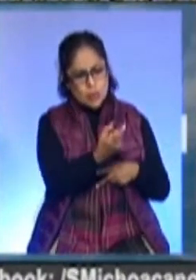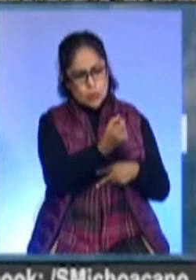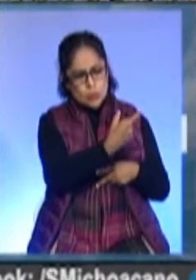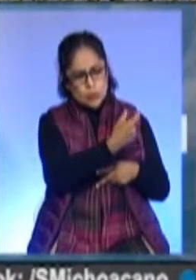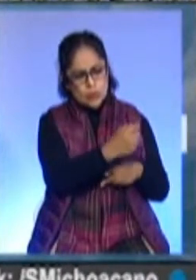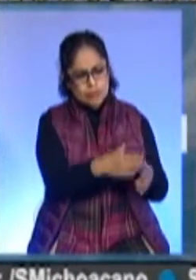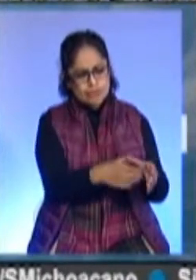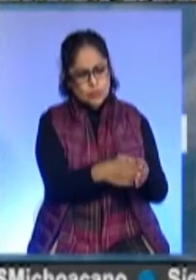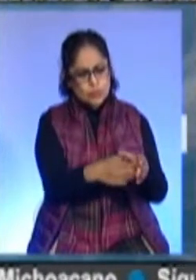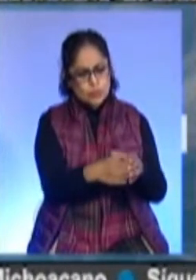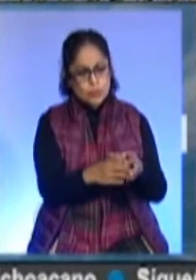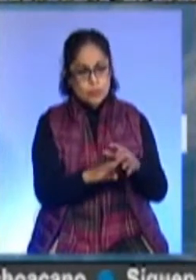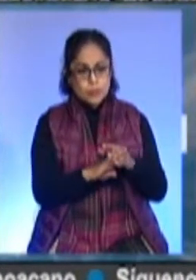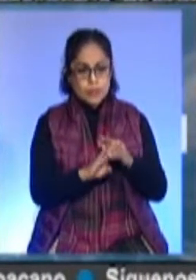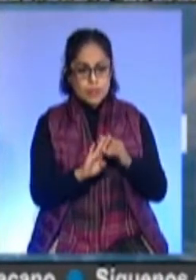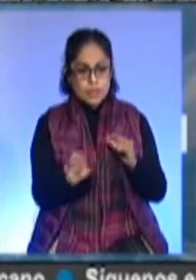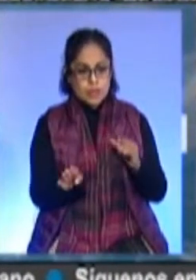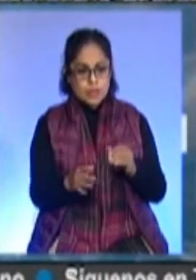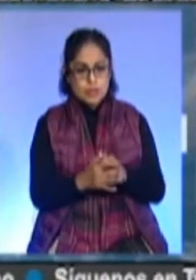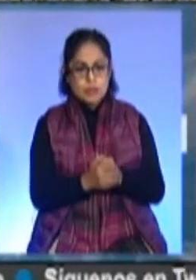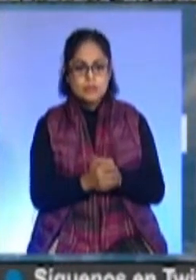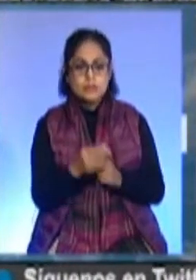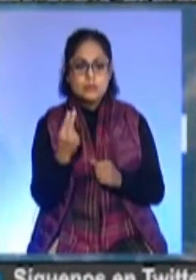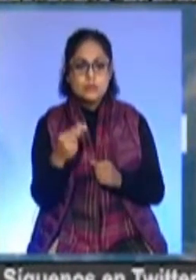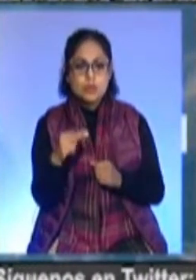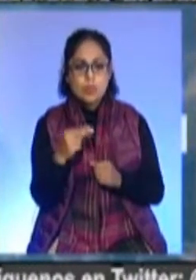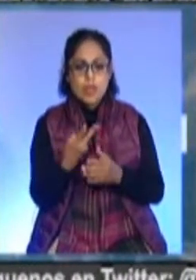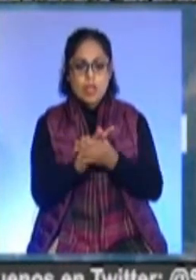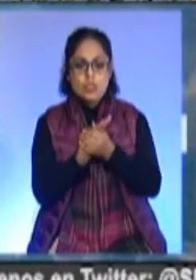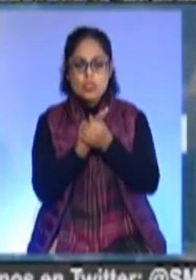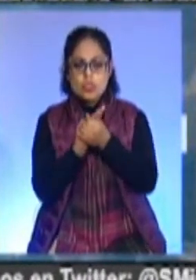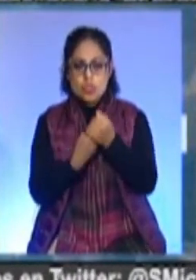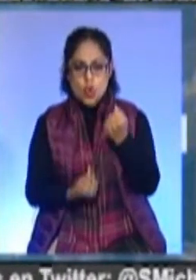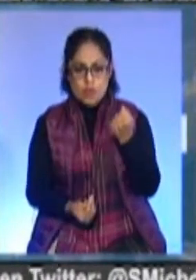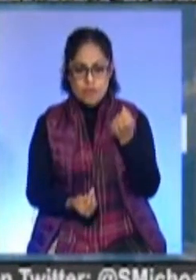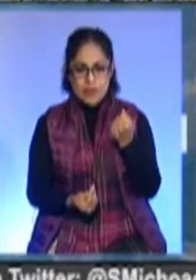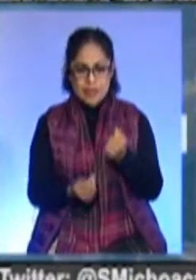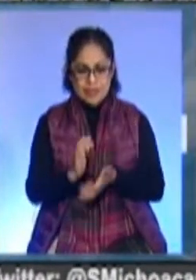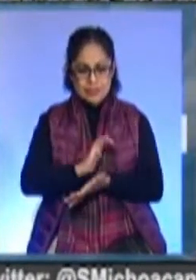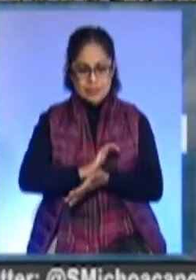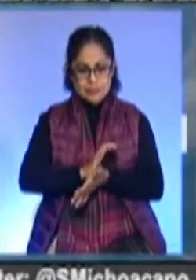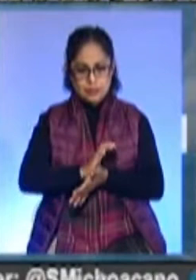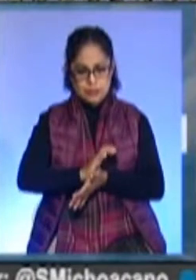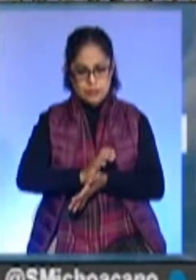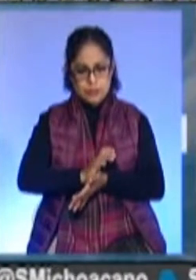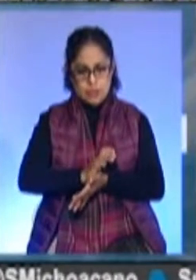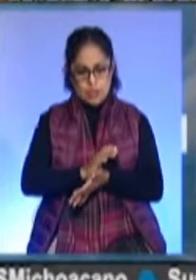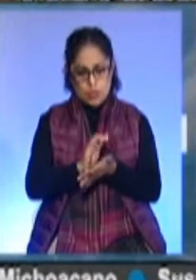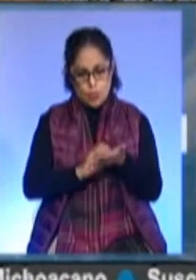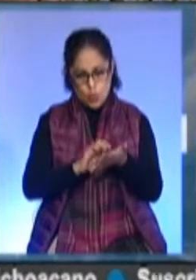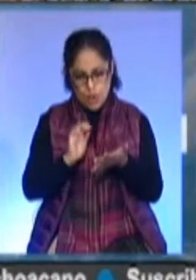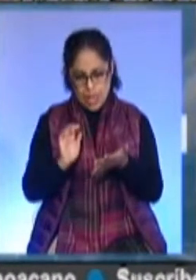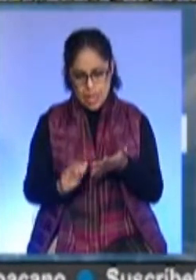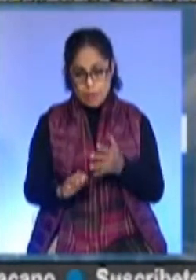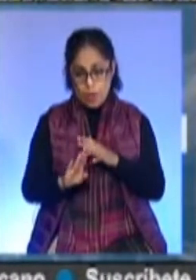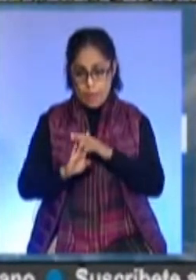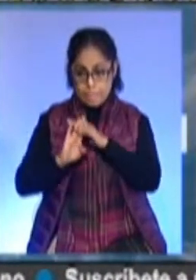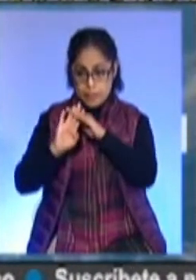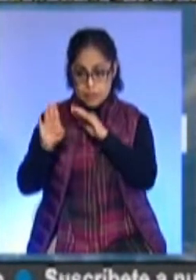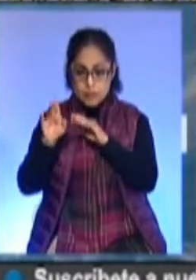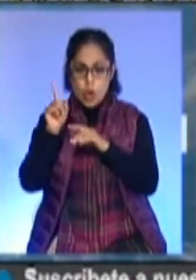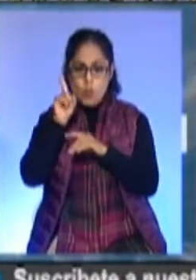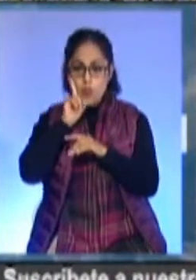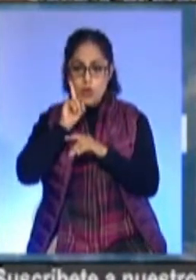de migrantes, lo que le hemos llamado doblemente discriminados a algunos de los sectores. Por ejemplo, la migración de